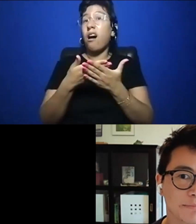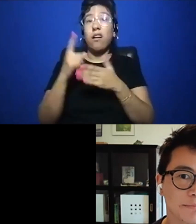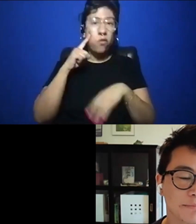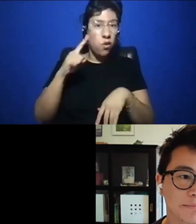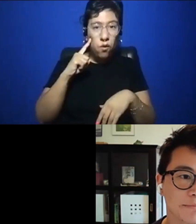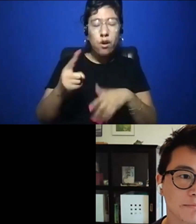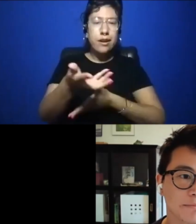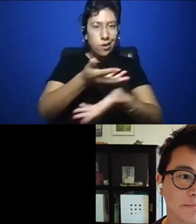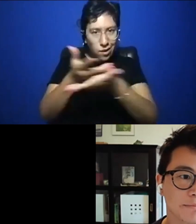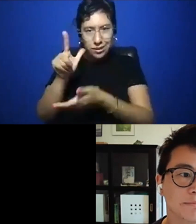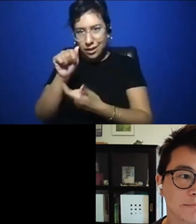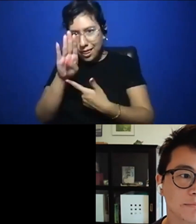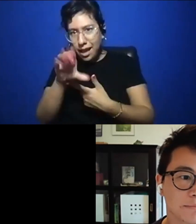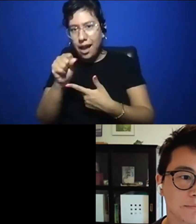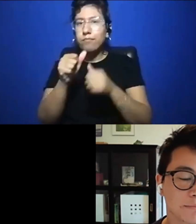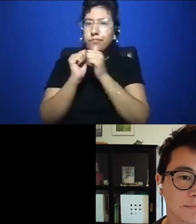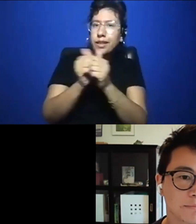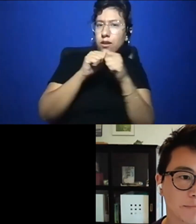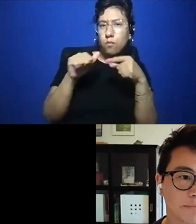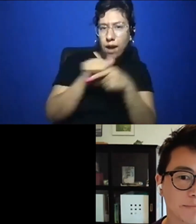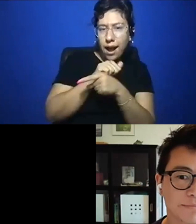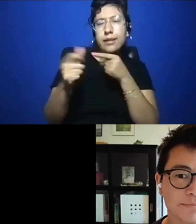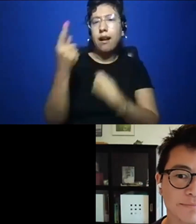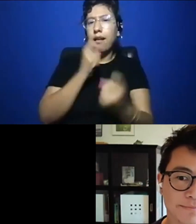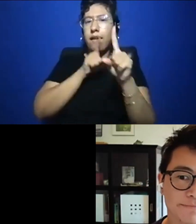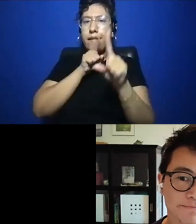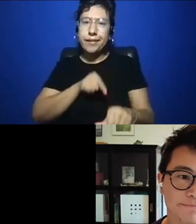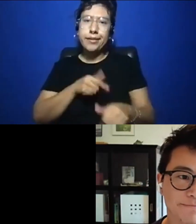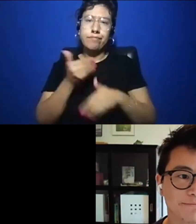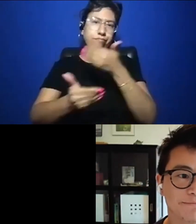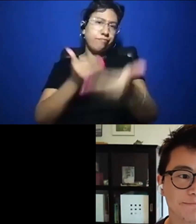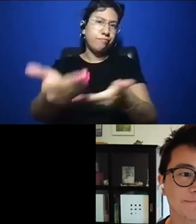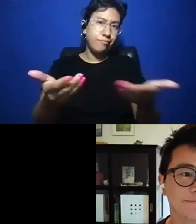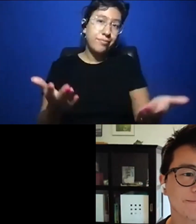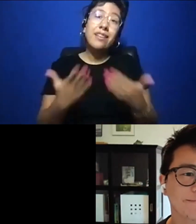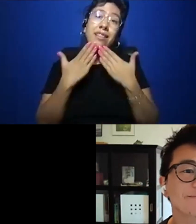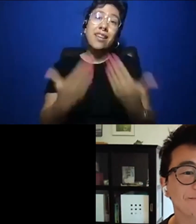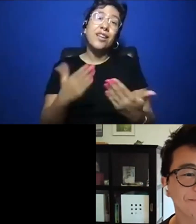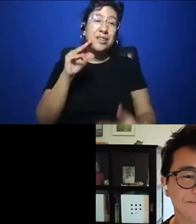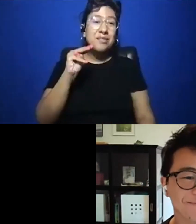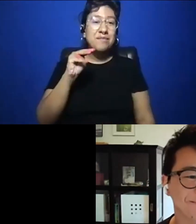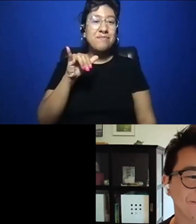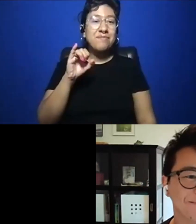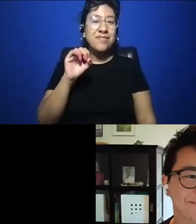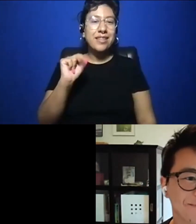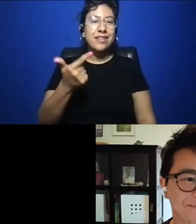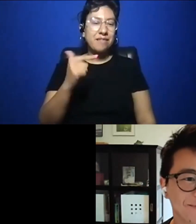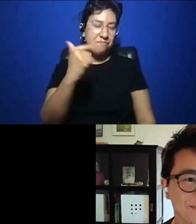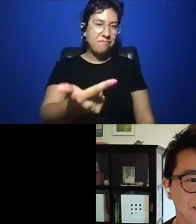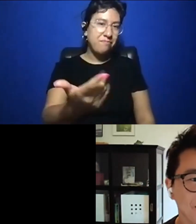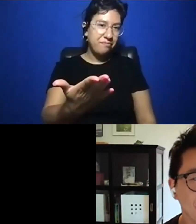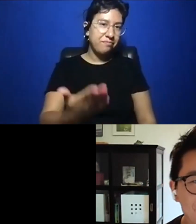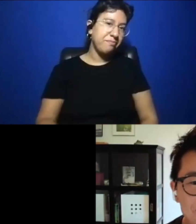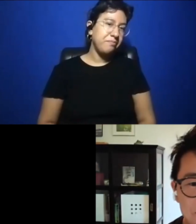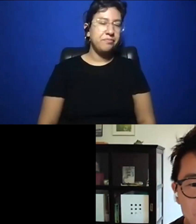son sesiones para hacer laboratorios interactivos donde podamos practicar juntos y hacer preguntas. Así que muchas gracias a Mion y te